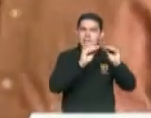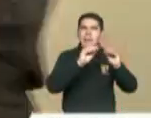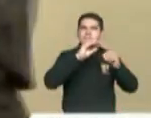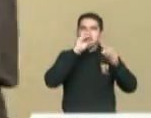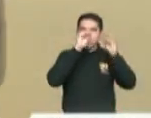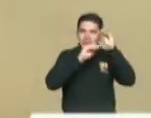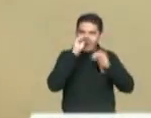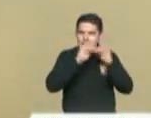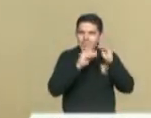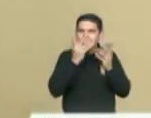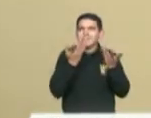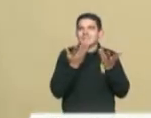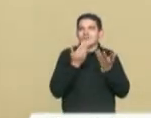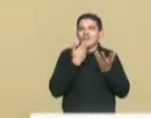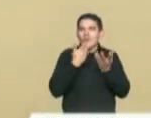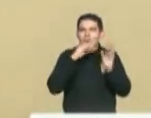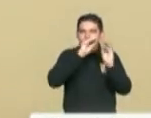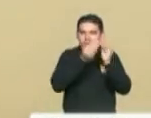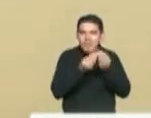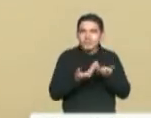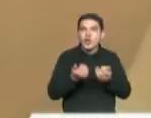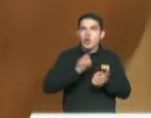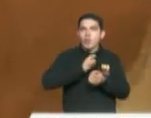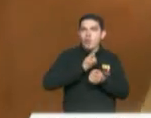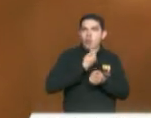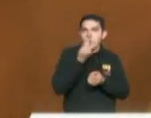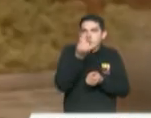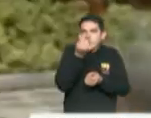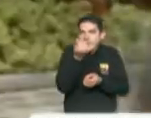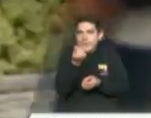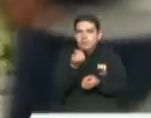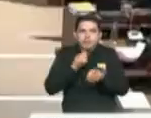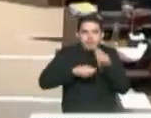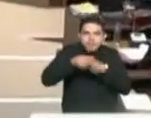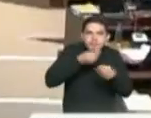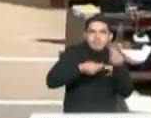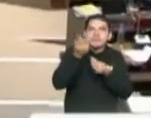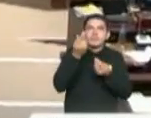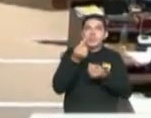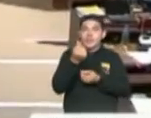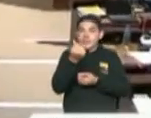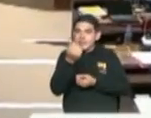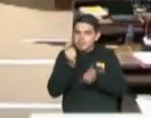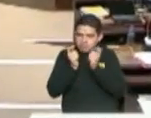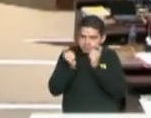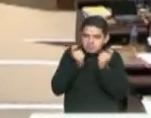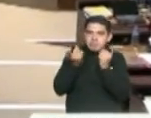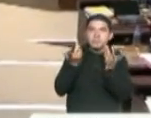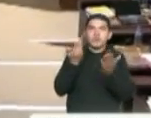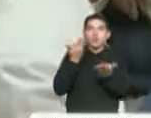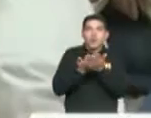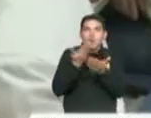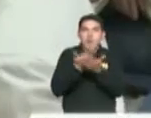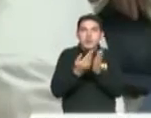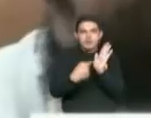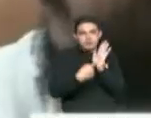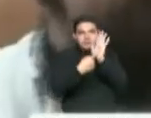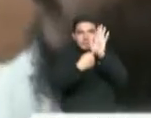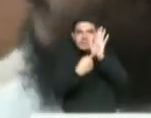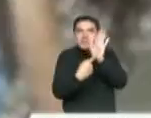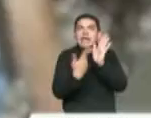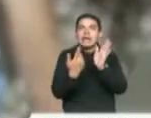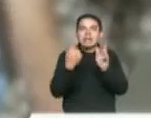podrán manejar sus propias cuentas de recursos por autogestión y saldos sobrantes en el documento se incorporan los